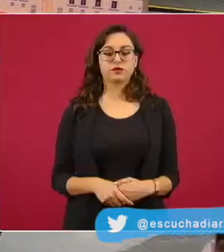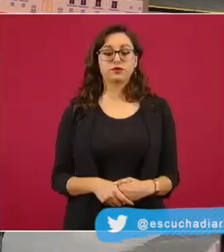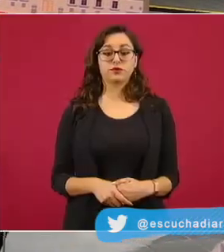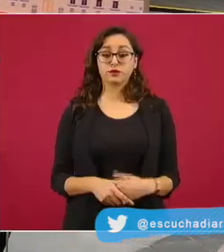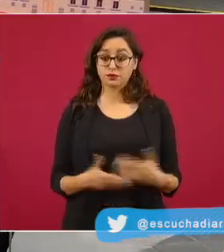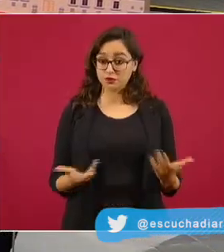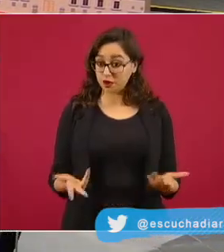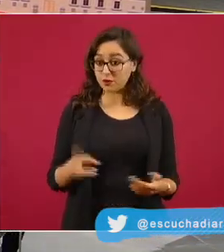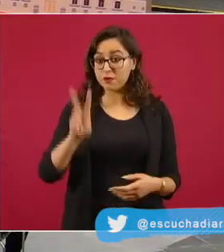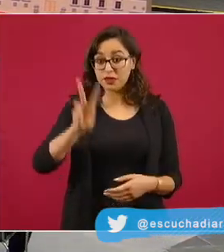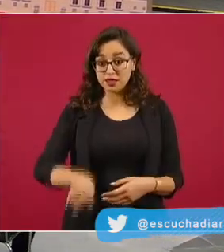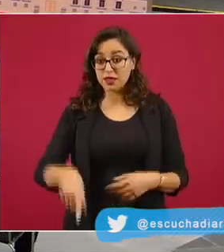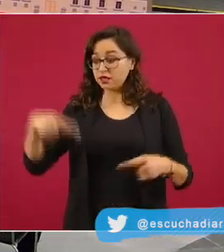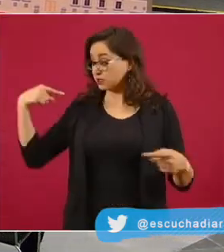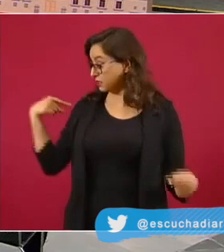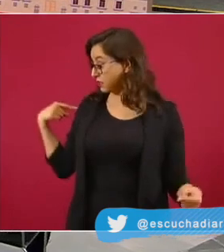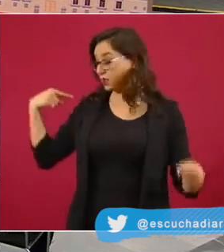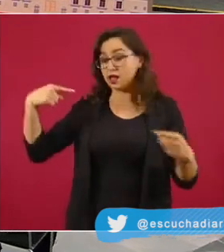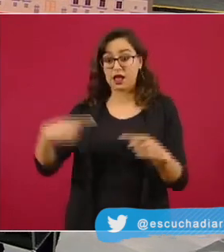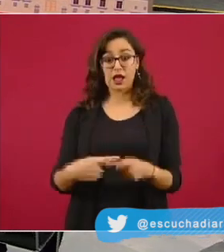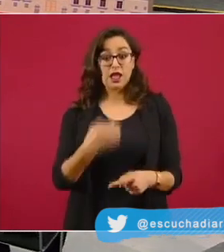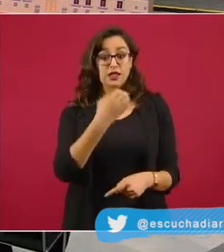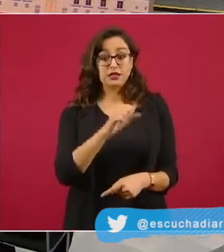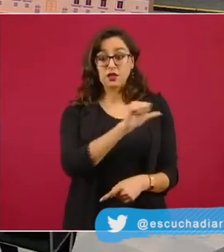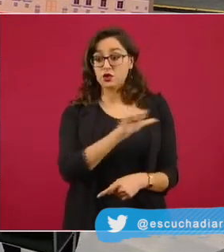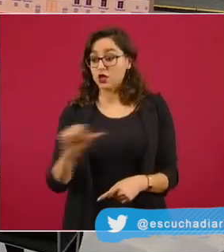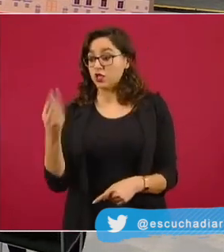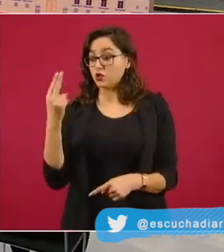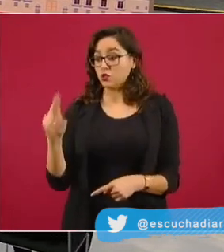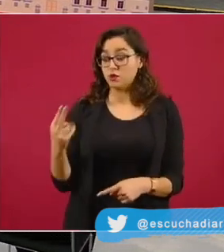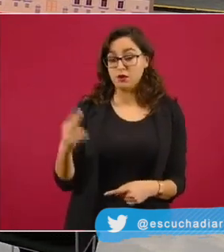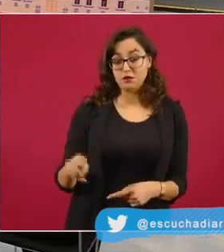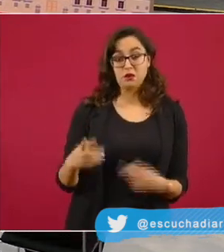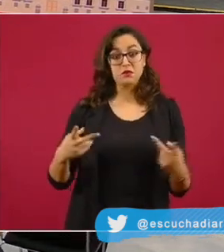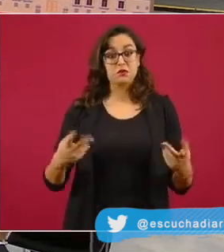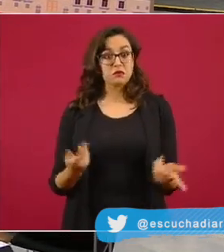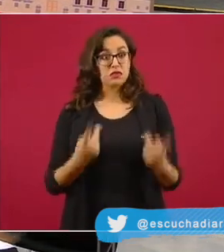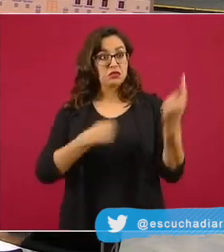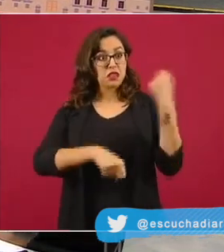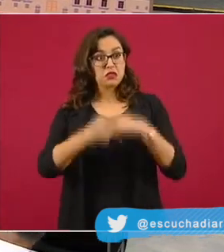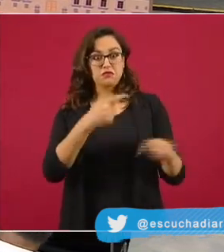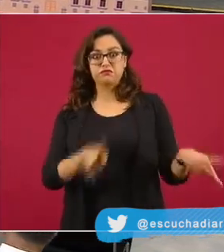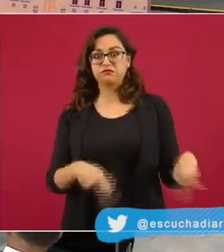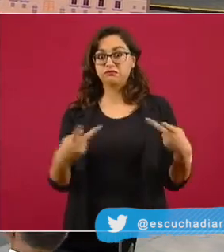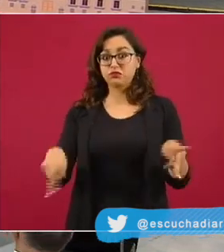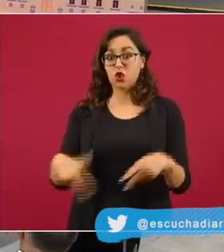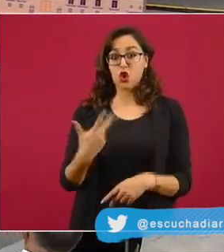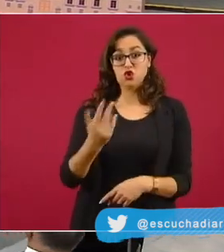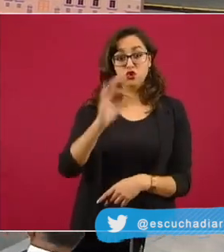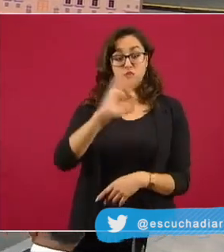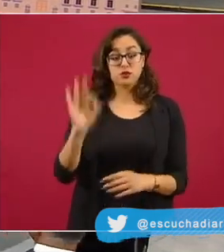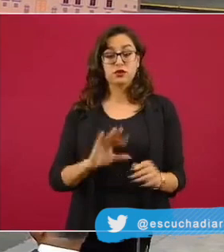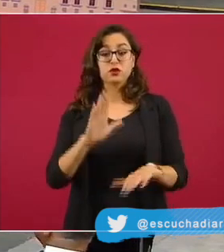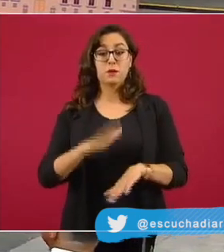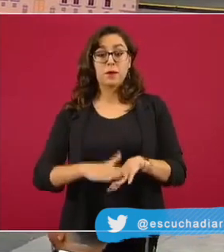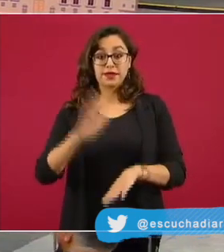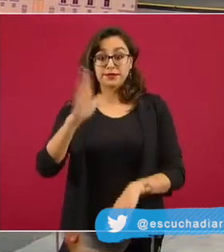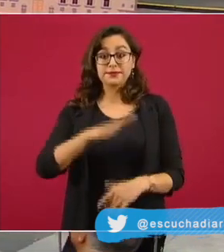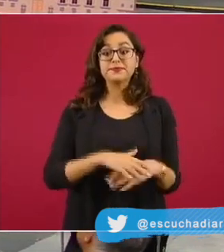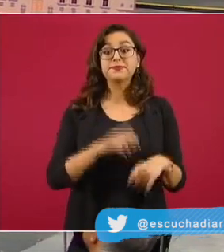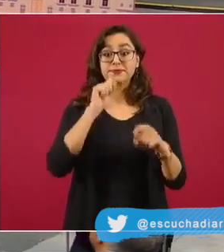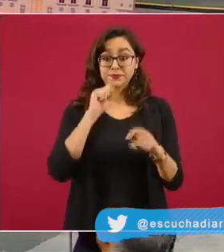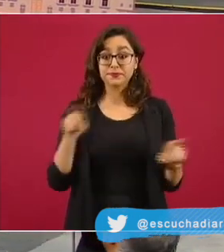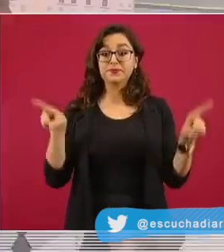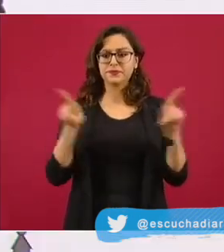también que se está cumpliendo el pronóstico que hicimos en el sentido de que la crisis tendría un